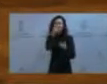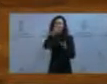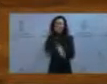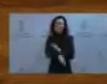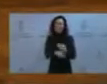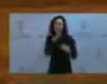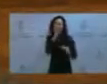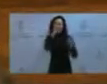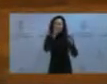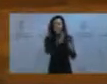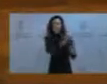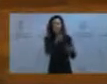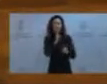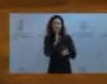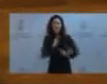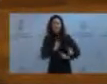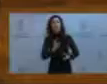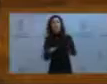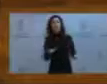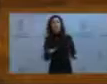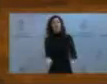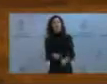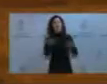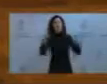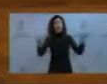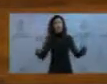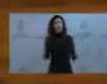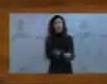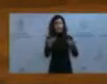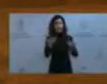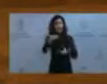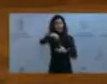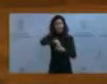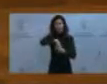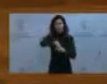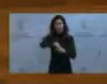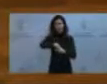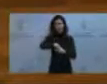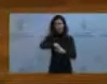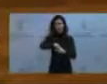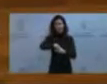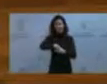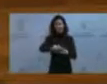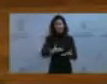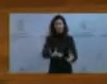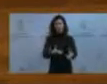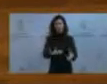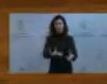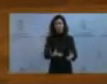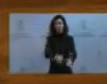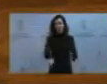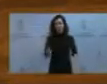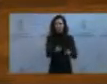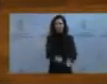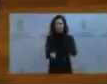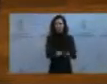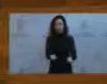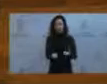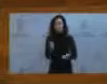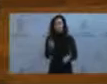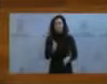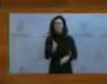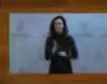me va a responder va a ser totalmente intrascendente y va a carecer del más mínimo valor, como siempre, catenacho, catenacho, catenacho.